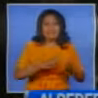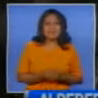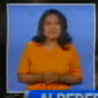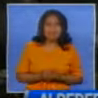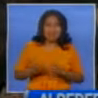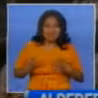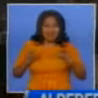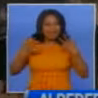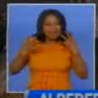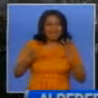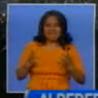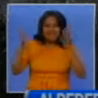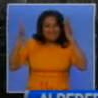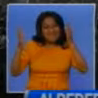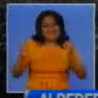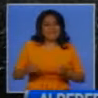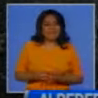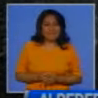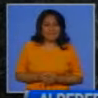Euforia.